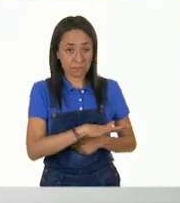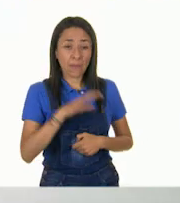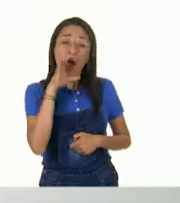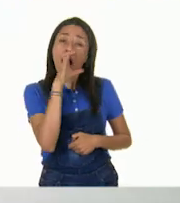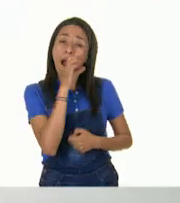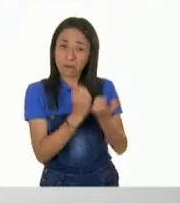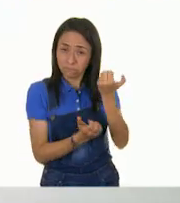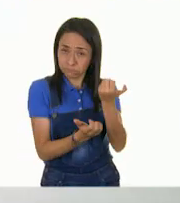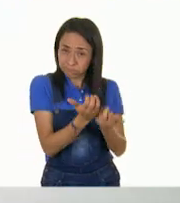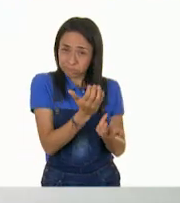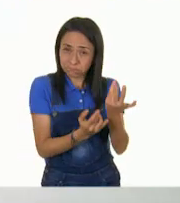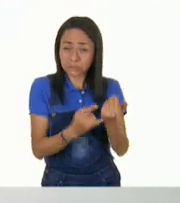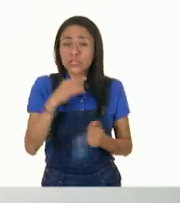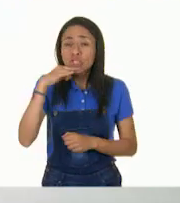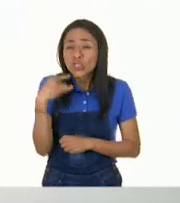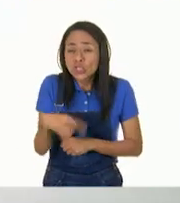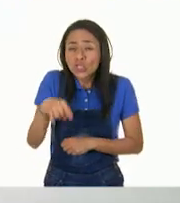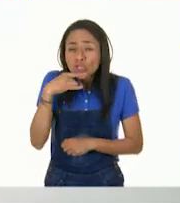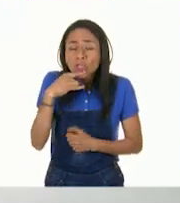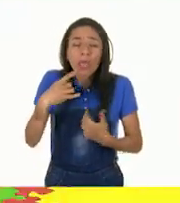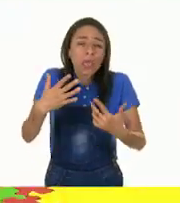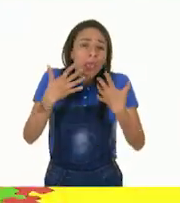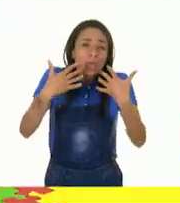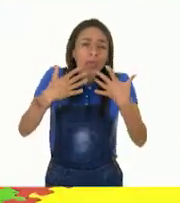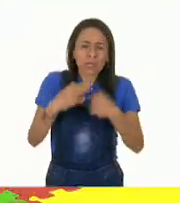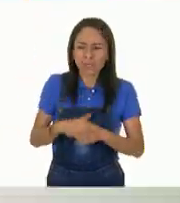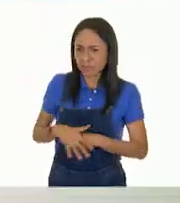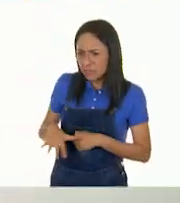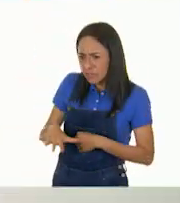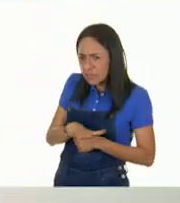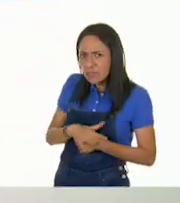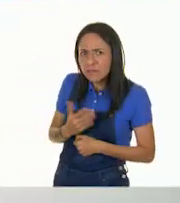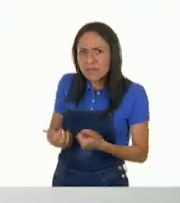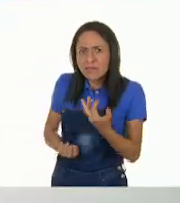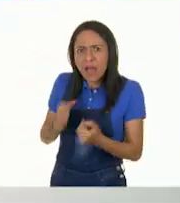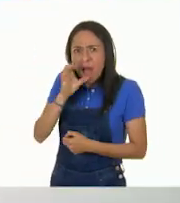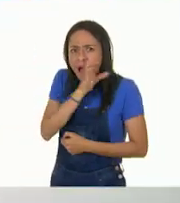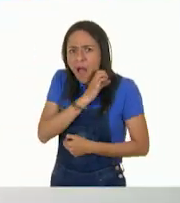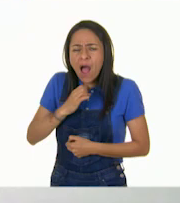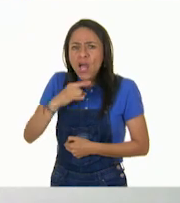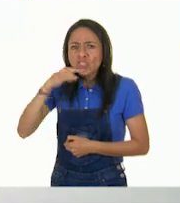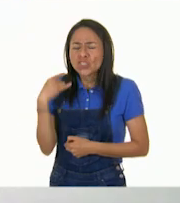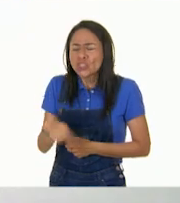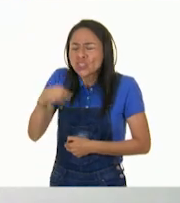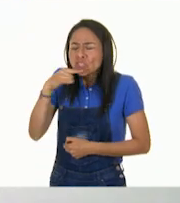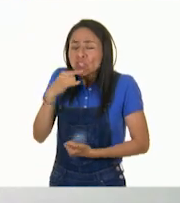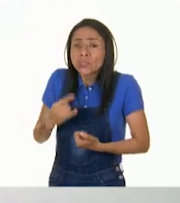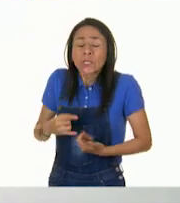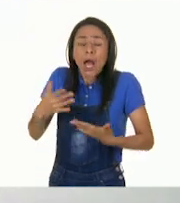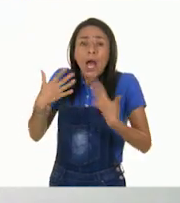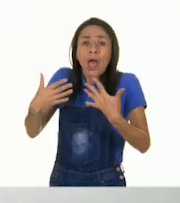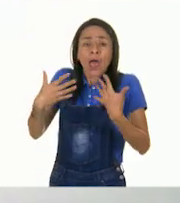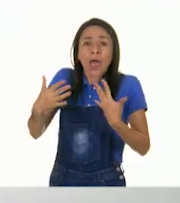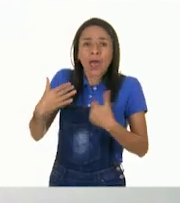caliente el chile me picó el piso está caliente el chile me picó